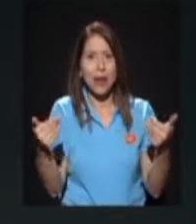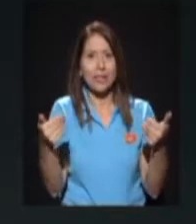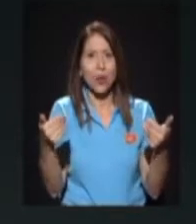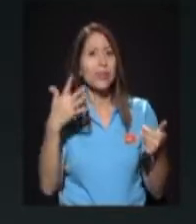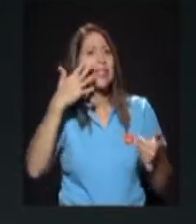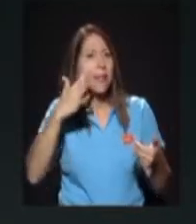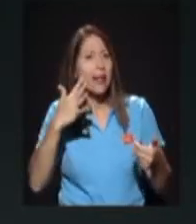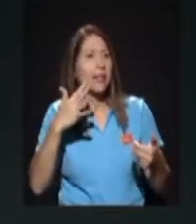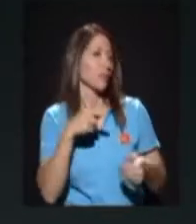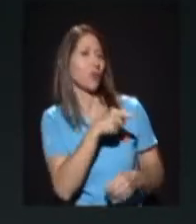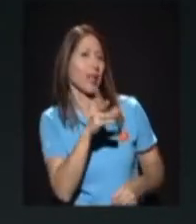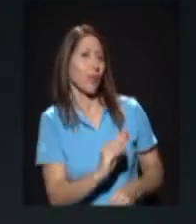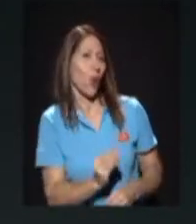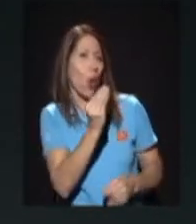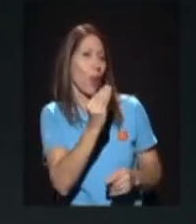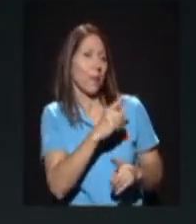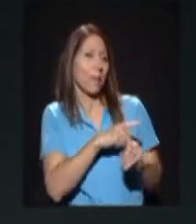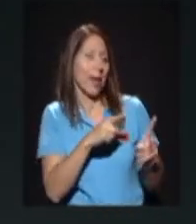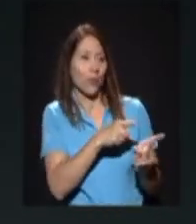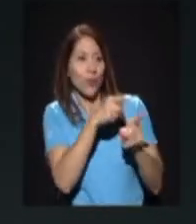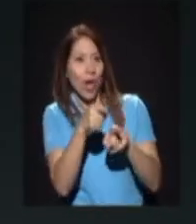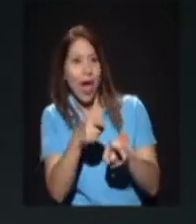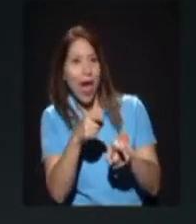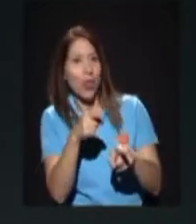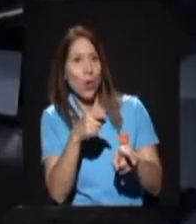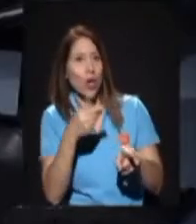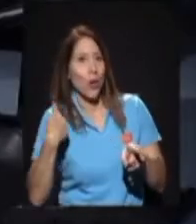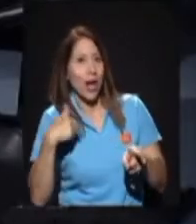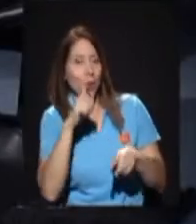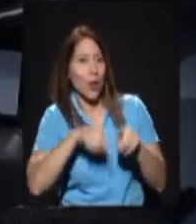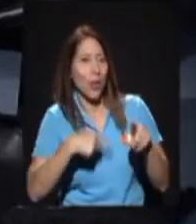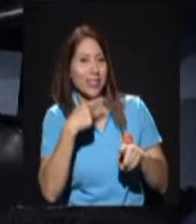es demasiado joven, pero a don Leonardo no le puedo decir lo mismo,